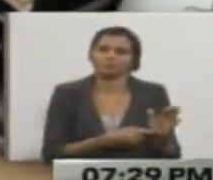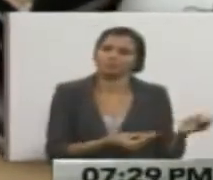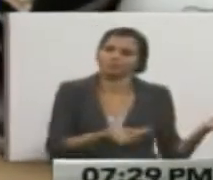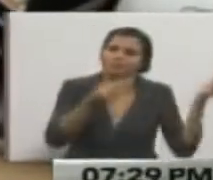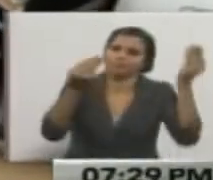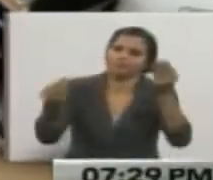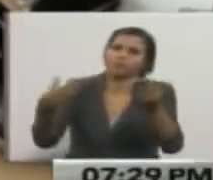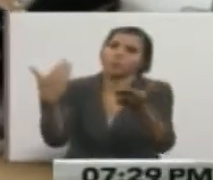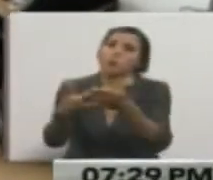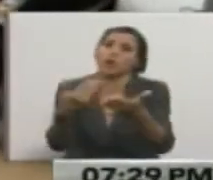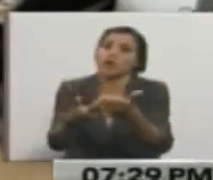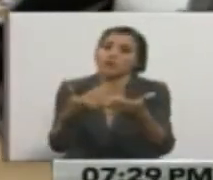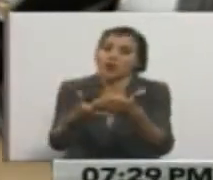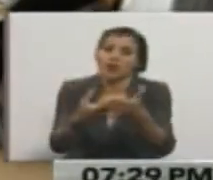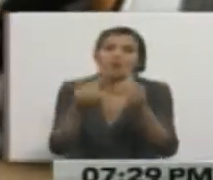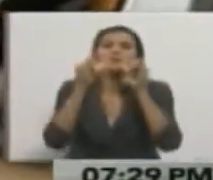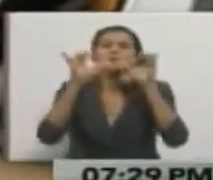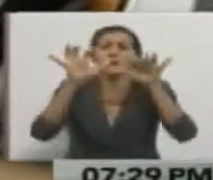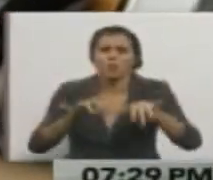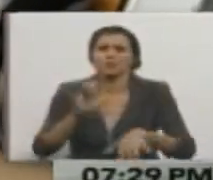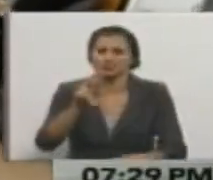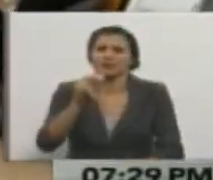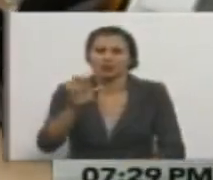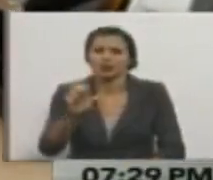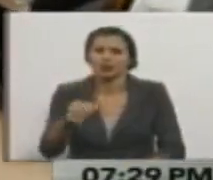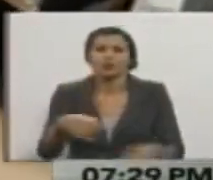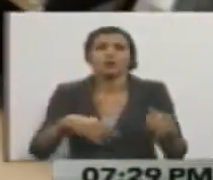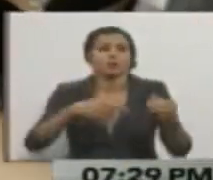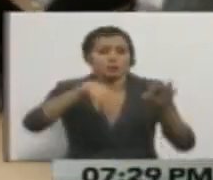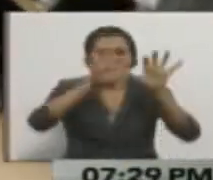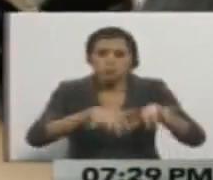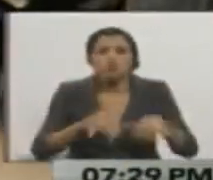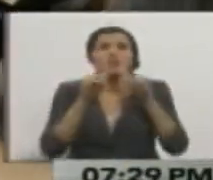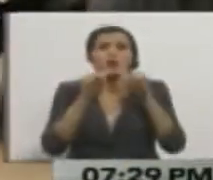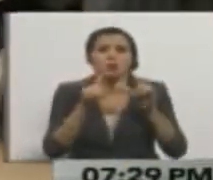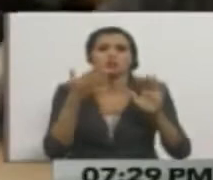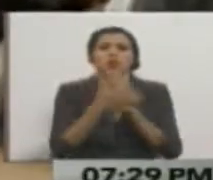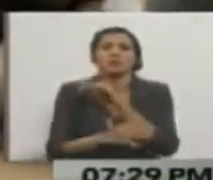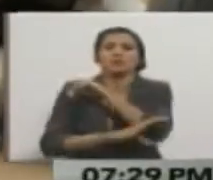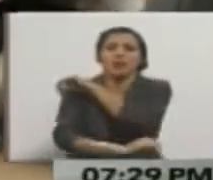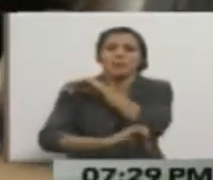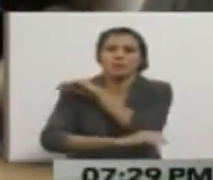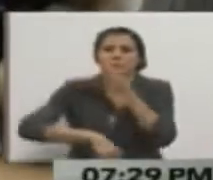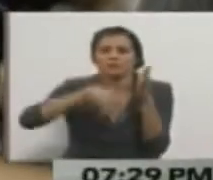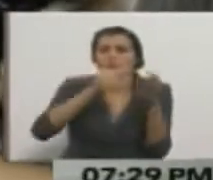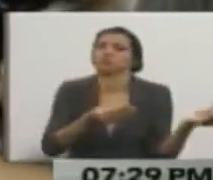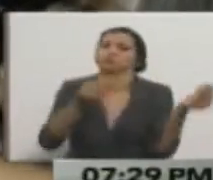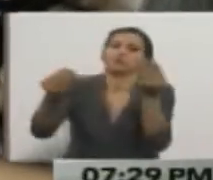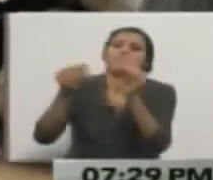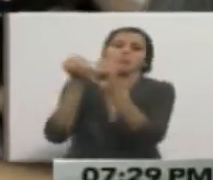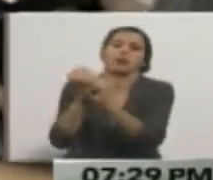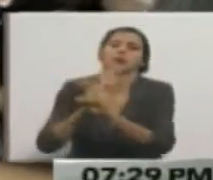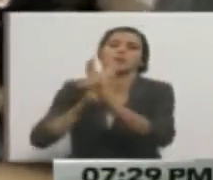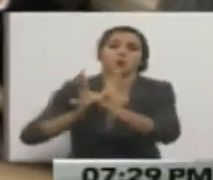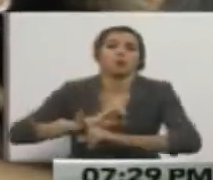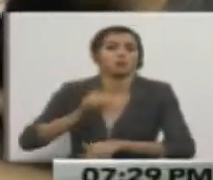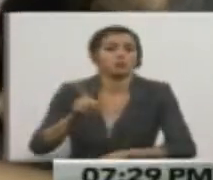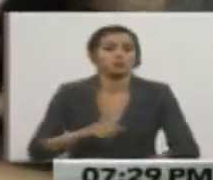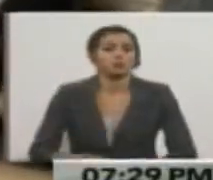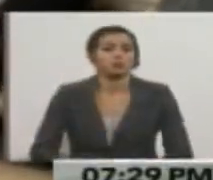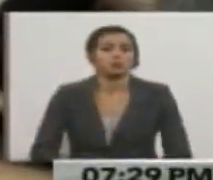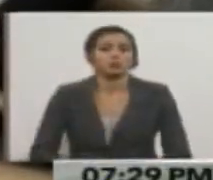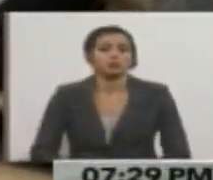están emanadas del informe del Consejo Nacional Electoral. El referendo revocatorio del mandato es un mortinato y fue